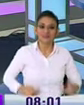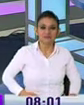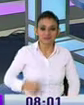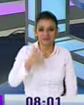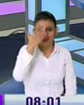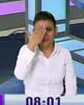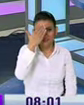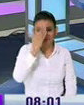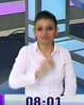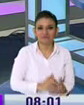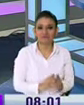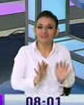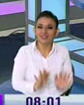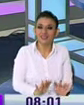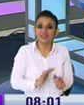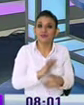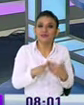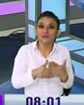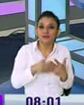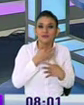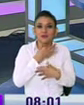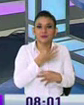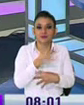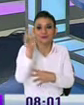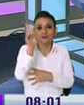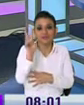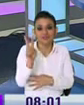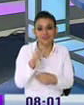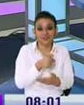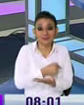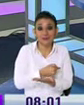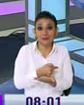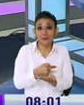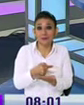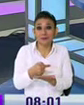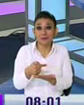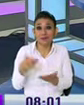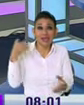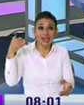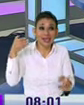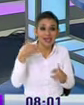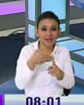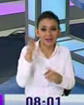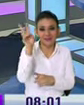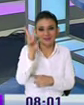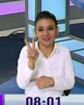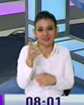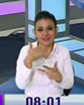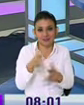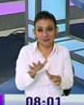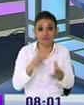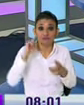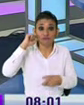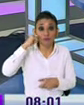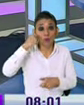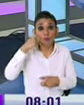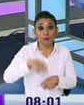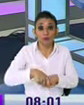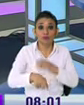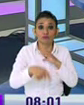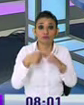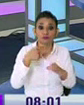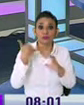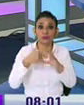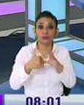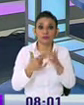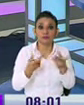ese toquecito que todos esperamos y que anhelamos durante toda la semana. Recuerda comunicarse con nosotros, por favor, a nuestro número de WhatsApp y a nuestras